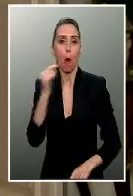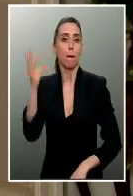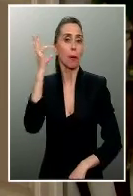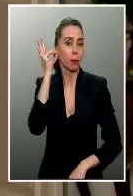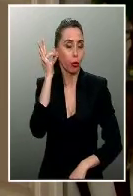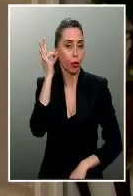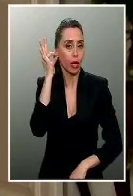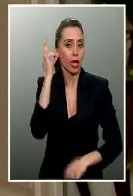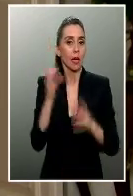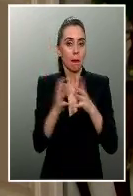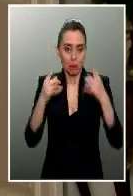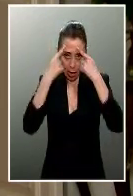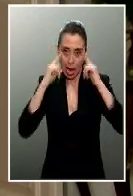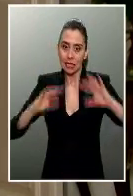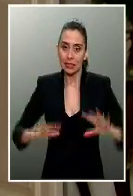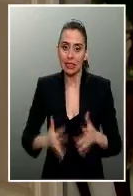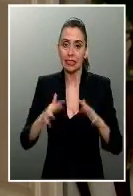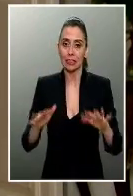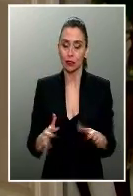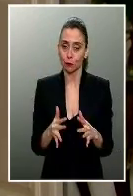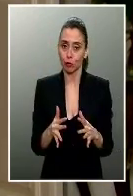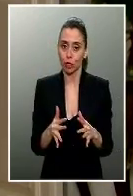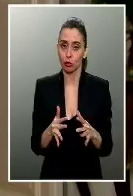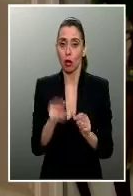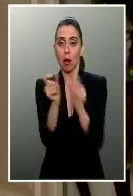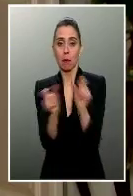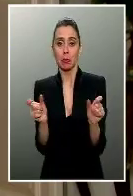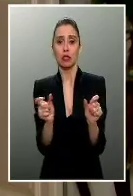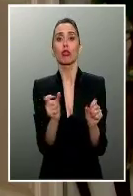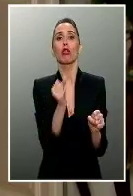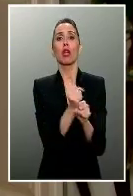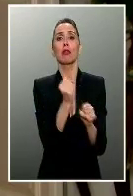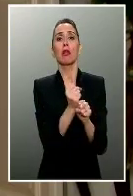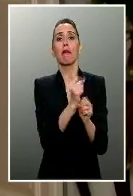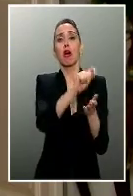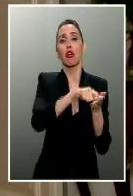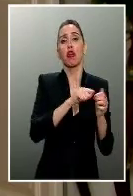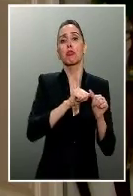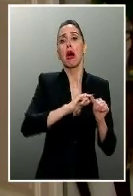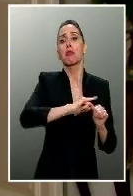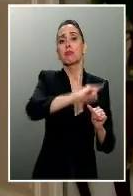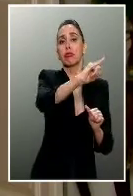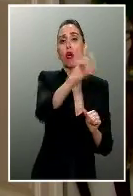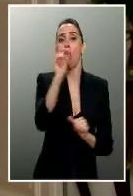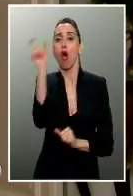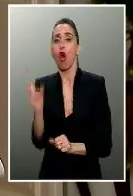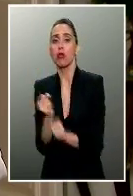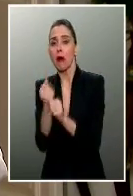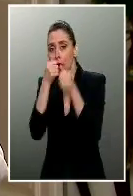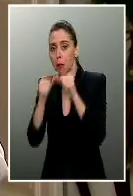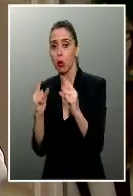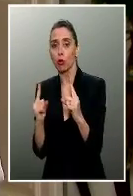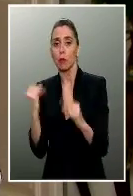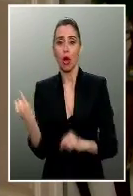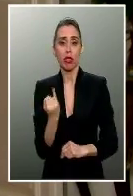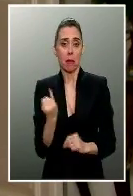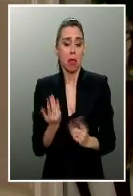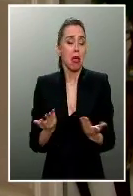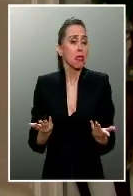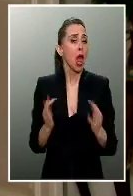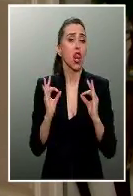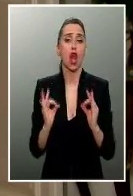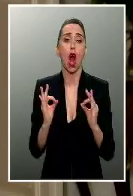hacer un mayor esfuerzo a quienes desarrollan carreras laborales o tienen periodos laborales como independientes eso es normal